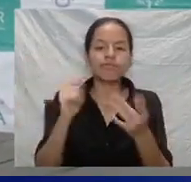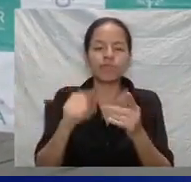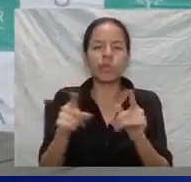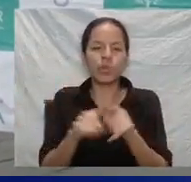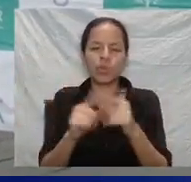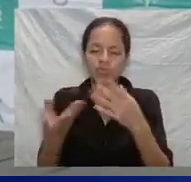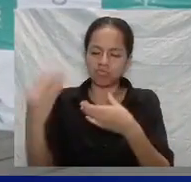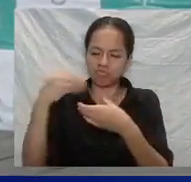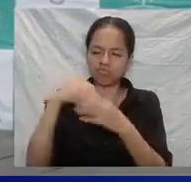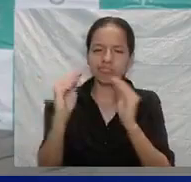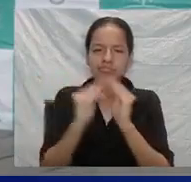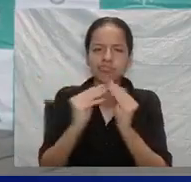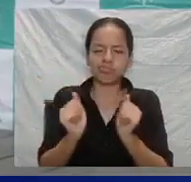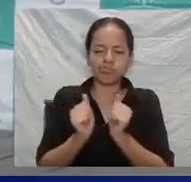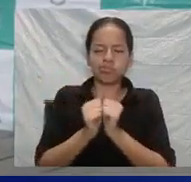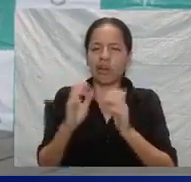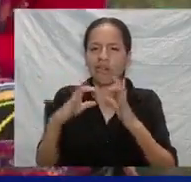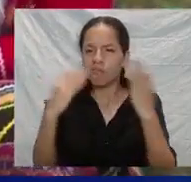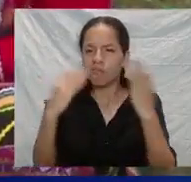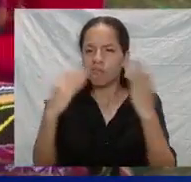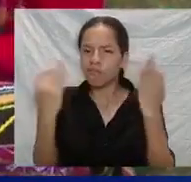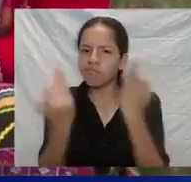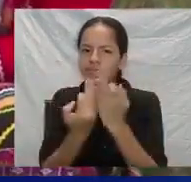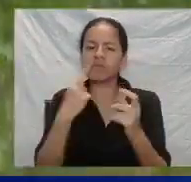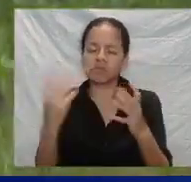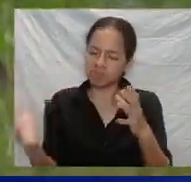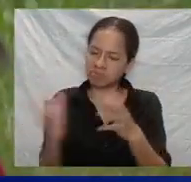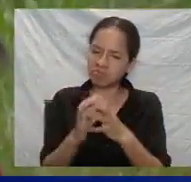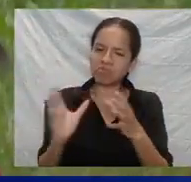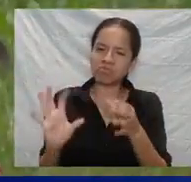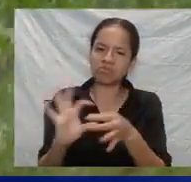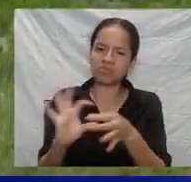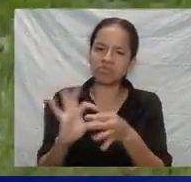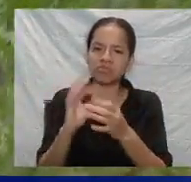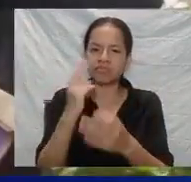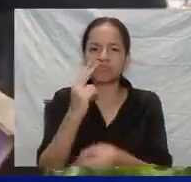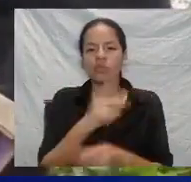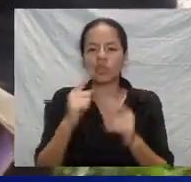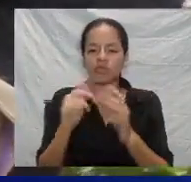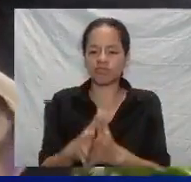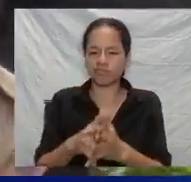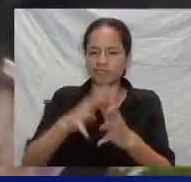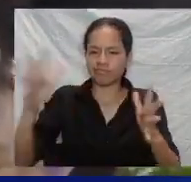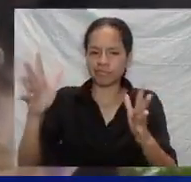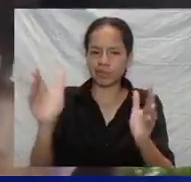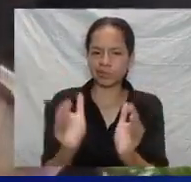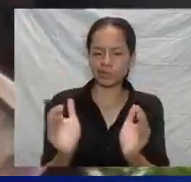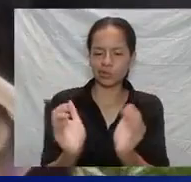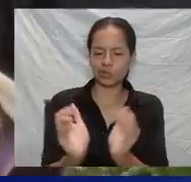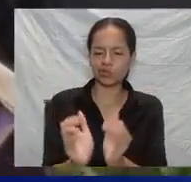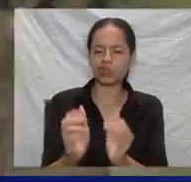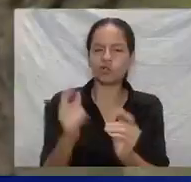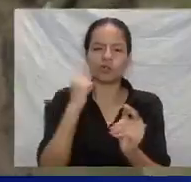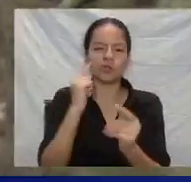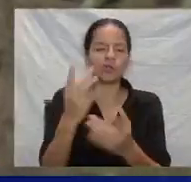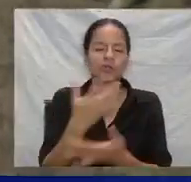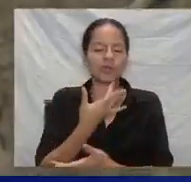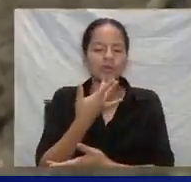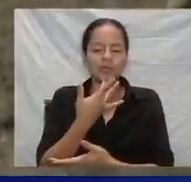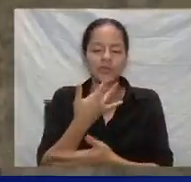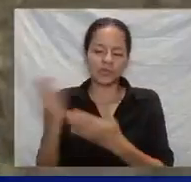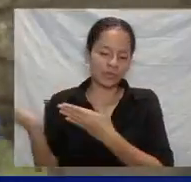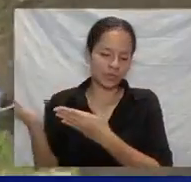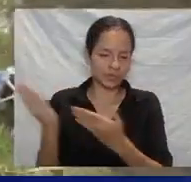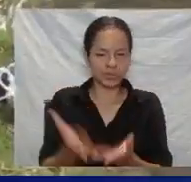y darles un espacio de ellos también no me gusta psíquicos y muchos engreídos de casa llegaron al parque zonal huáscar envié el salvador